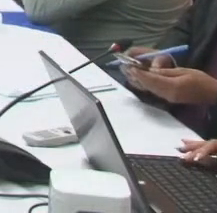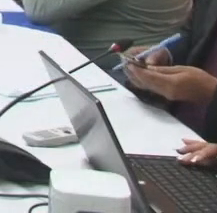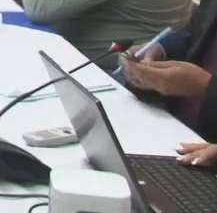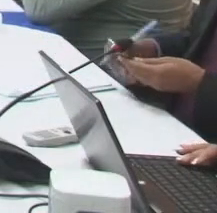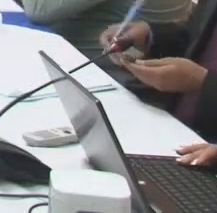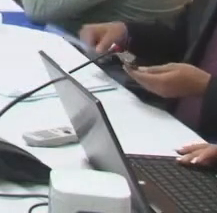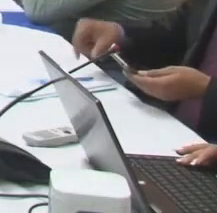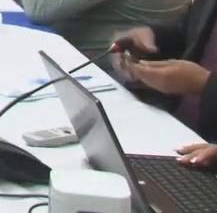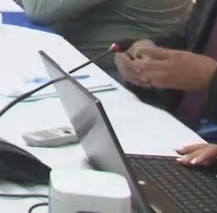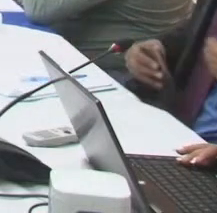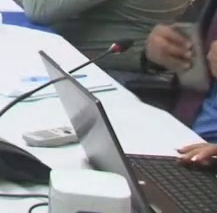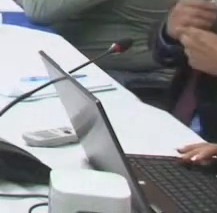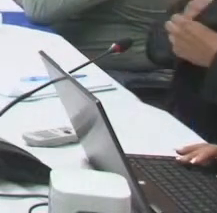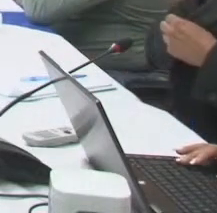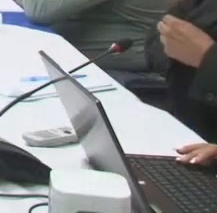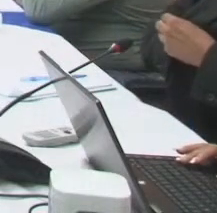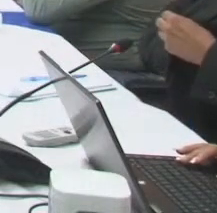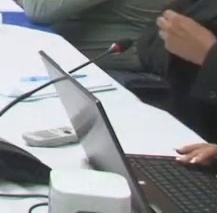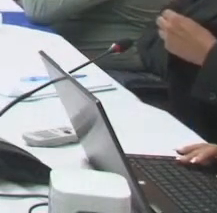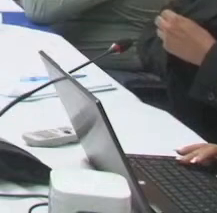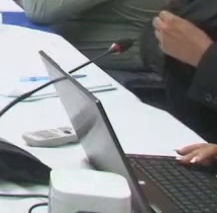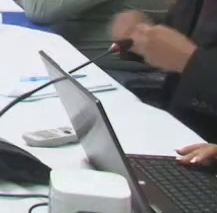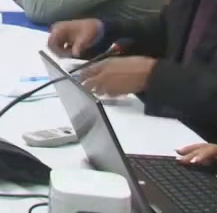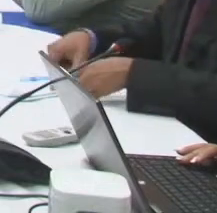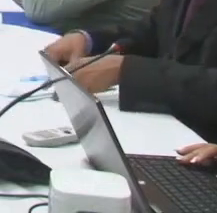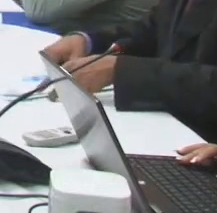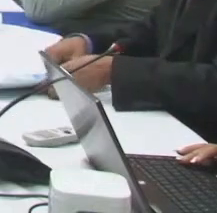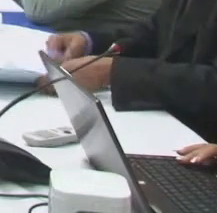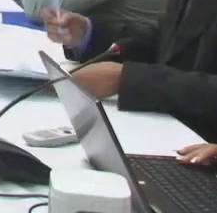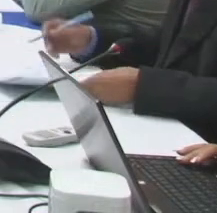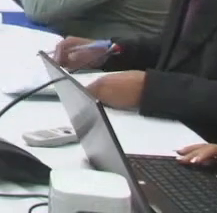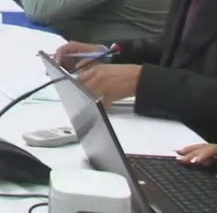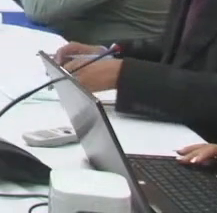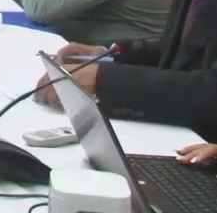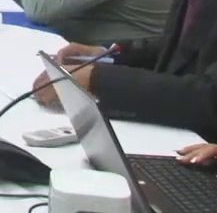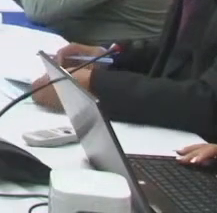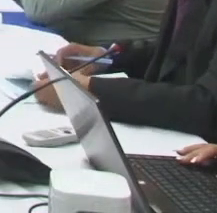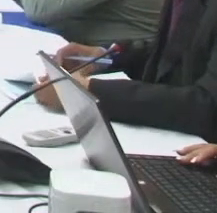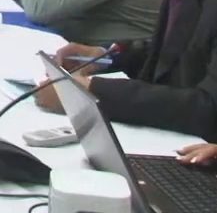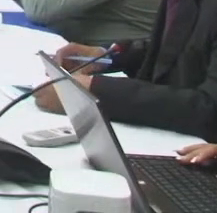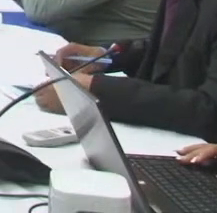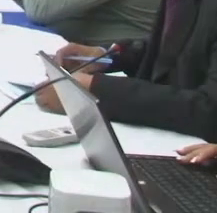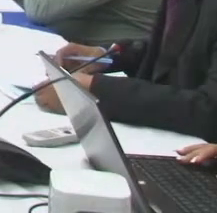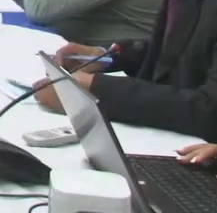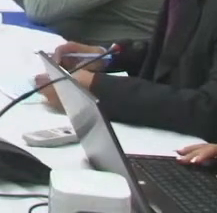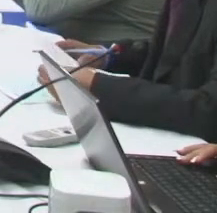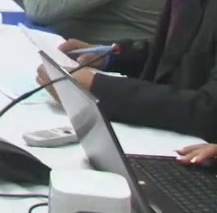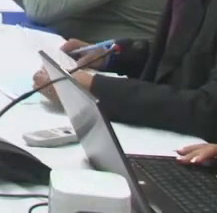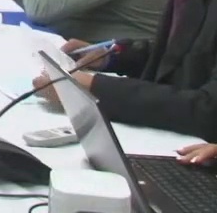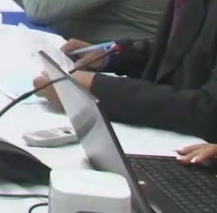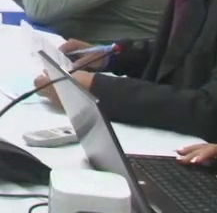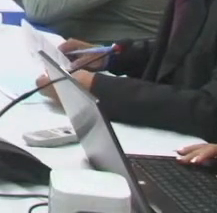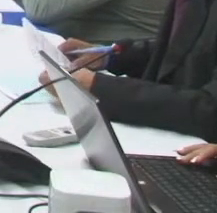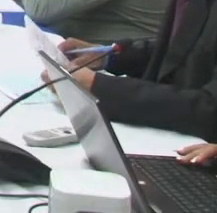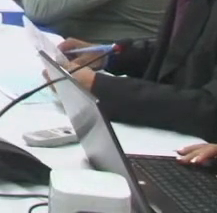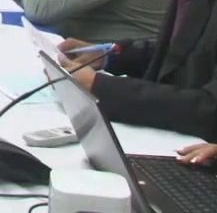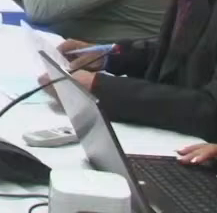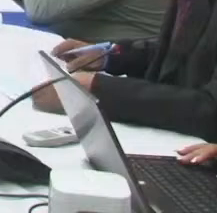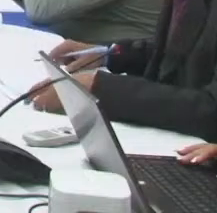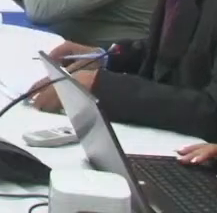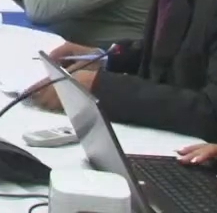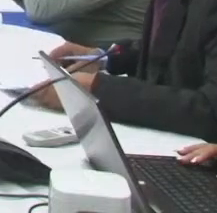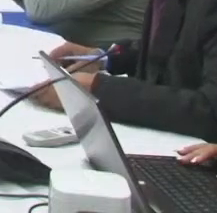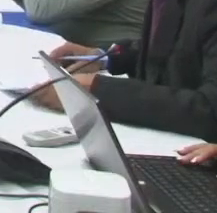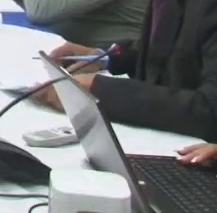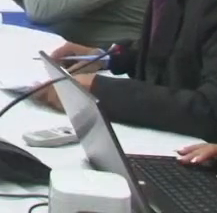referencia pero dijeron que puede pasar la ley, entonces que eso queda así. Vamos a ver.